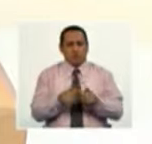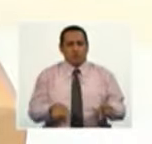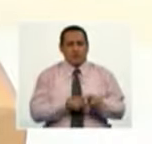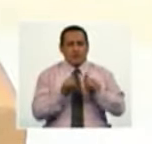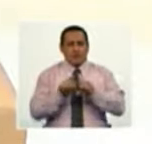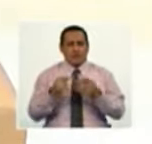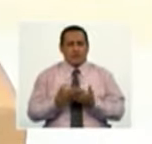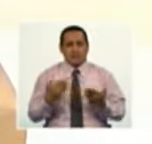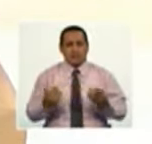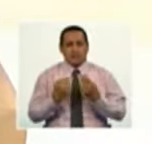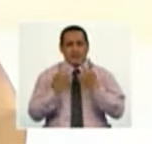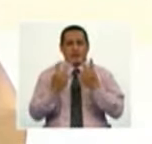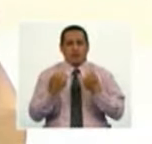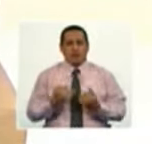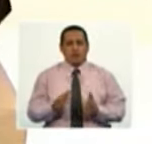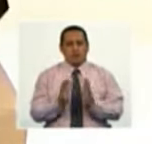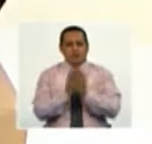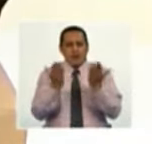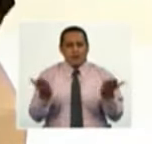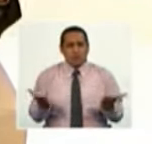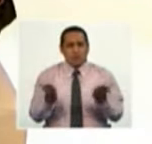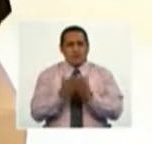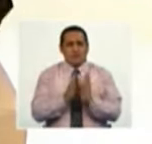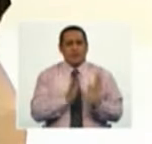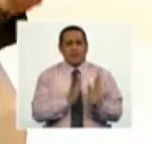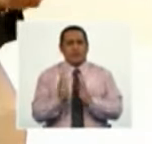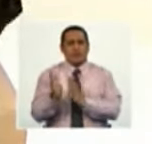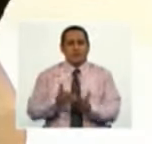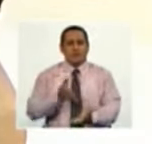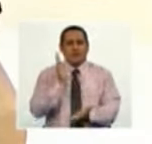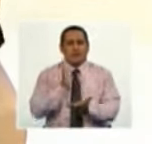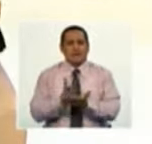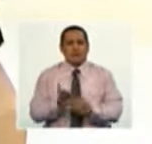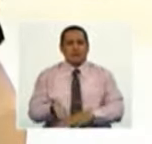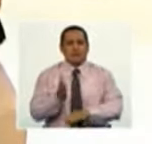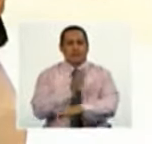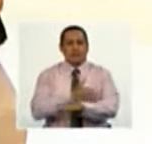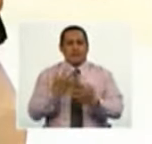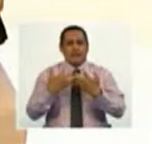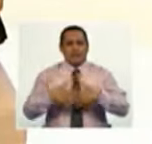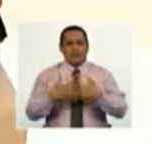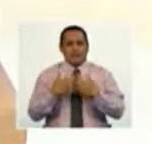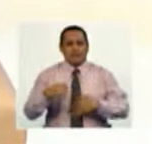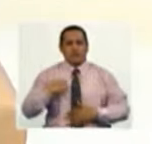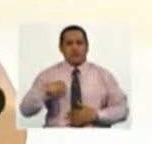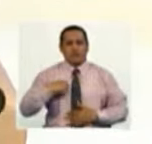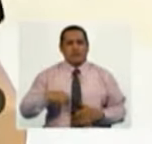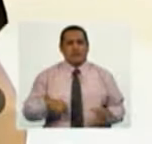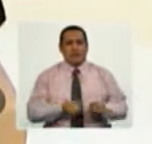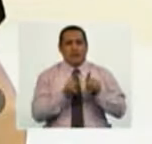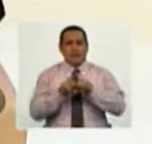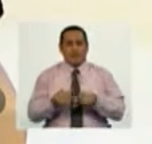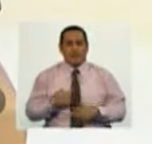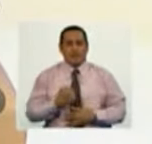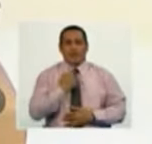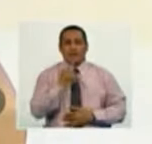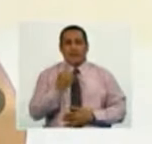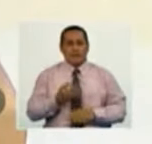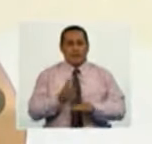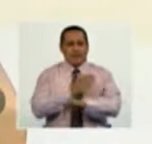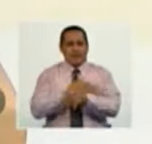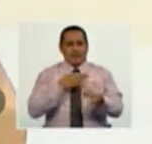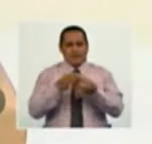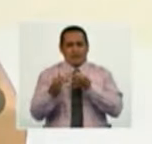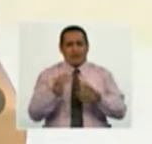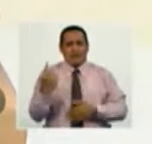En este caso, había un manual de procedimiento sancionador de esta empresa municipal. Había, y en el